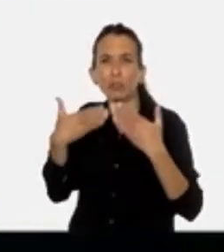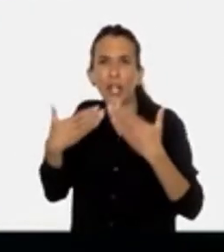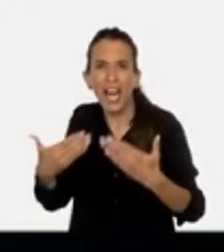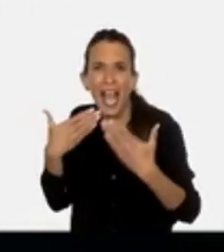presidente